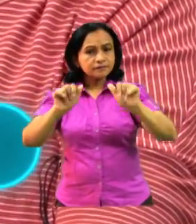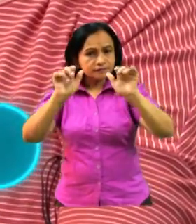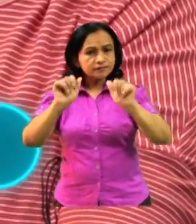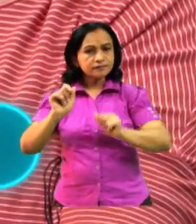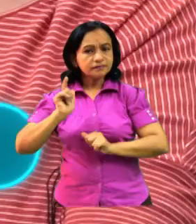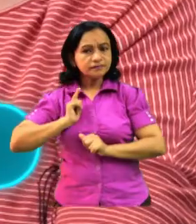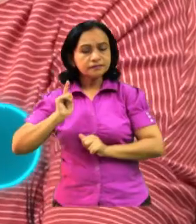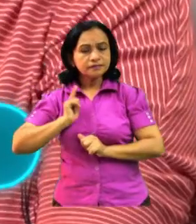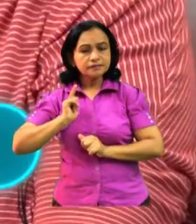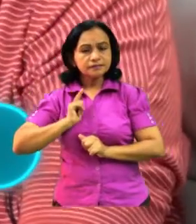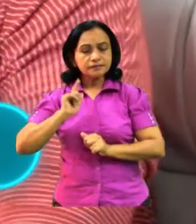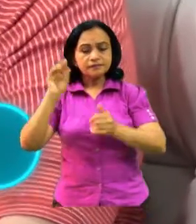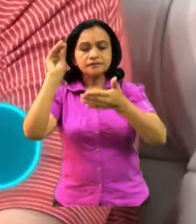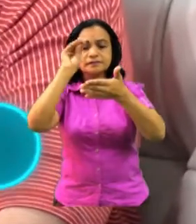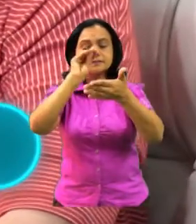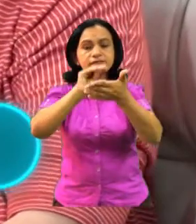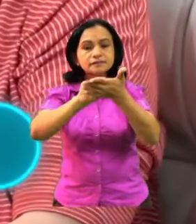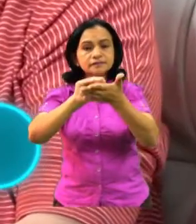se estipula, digamos,